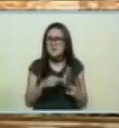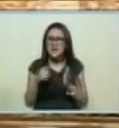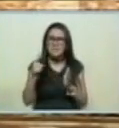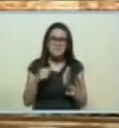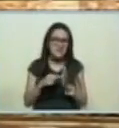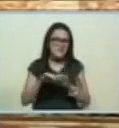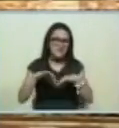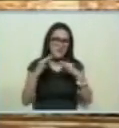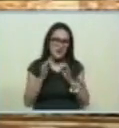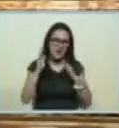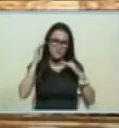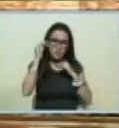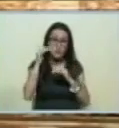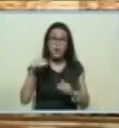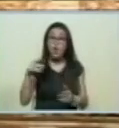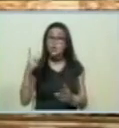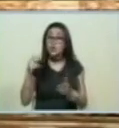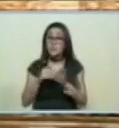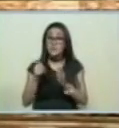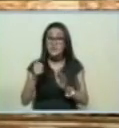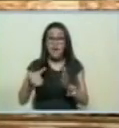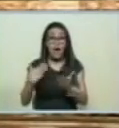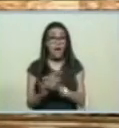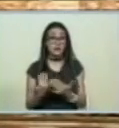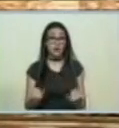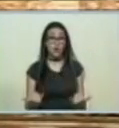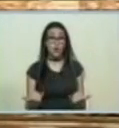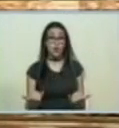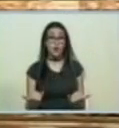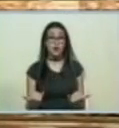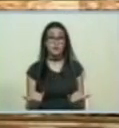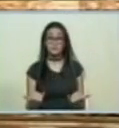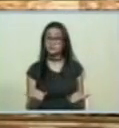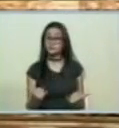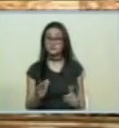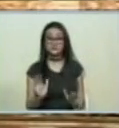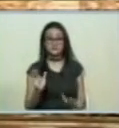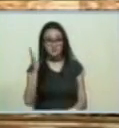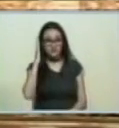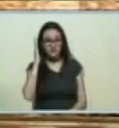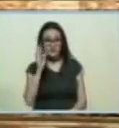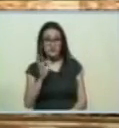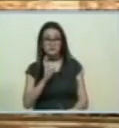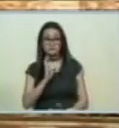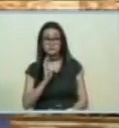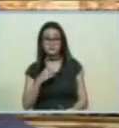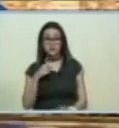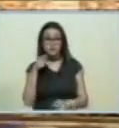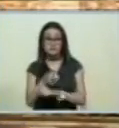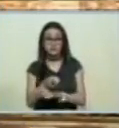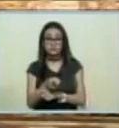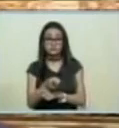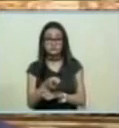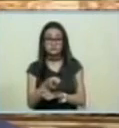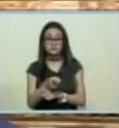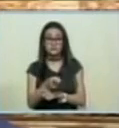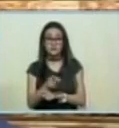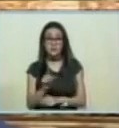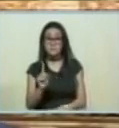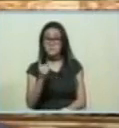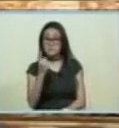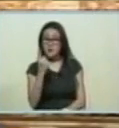miles de familias del 2010 hasta aquí. Pero ya saben que es la línea central. Atender, preventir,